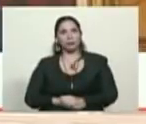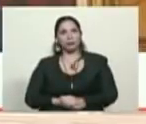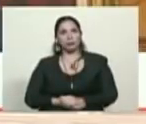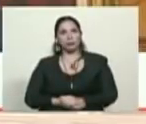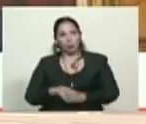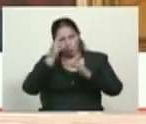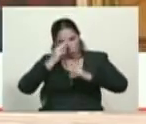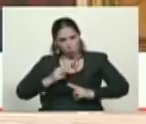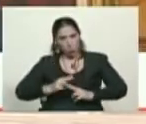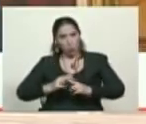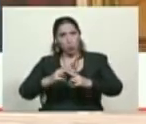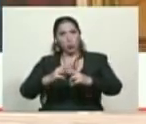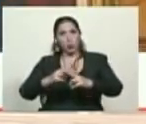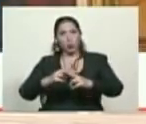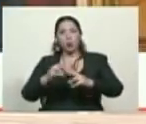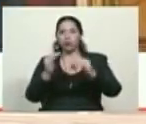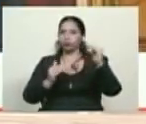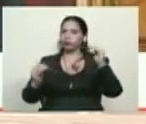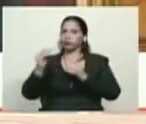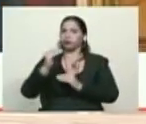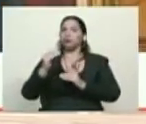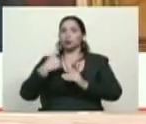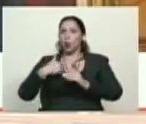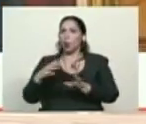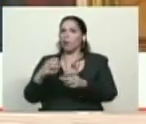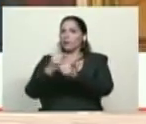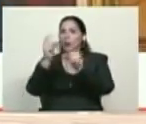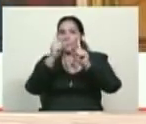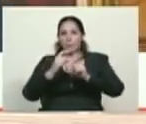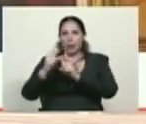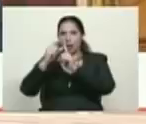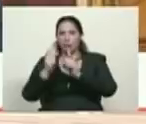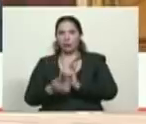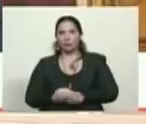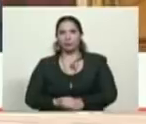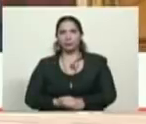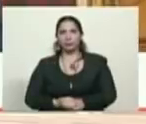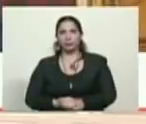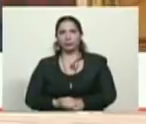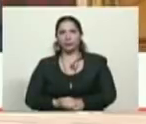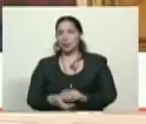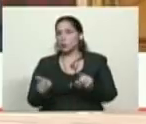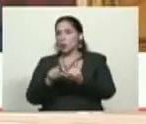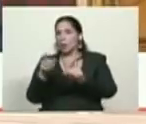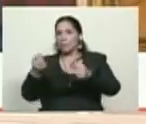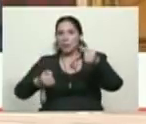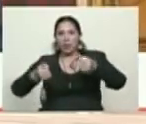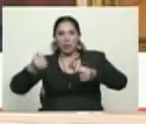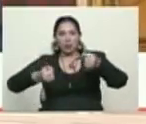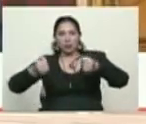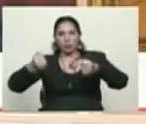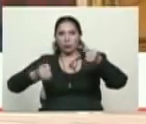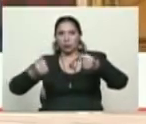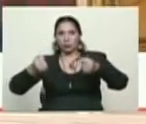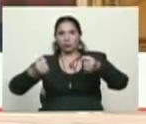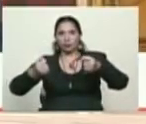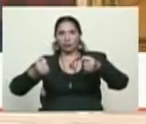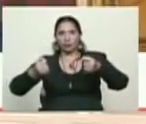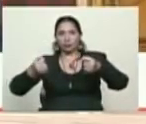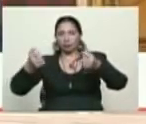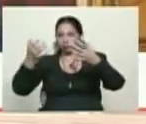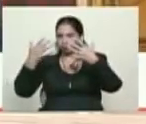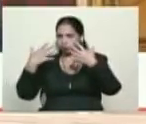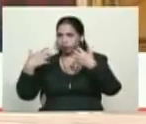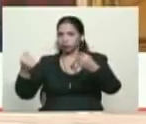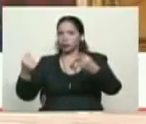honor, cuando hay moral, creo en la palabra como el vehículo para el entendimiento,